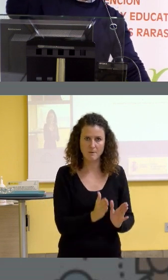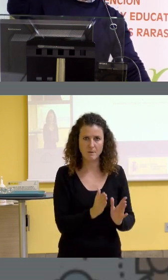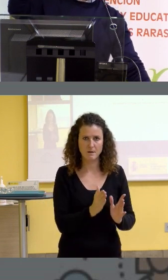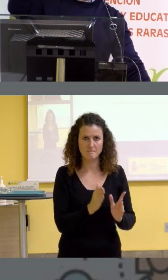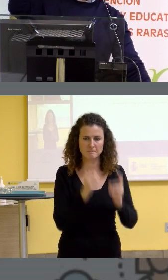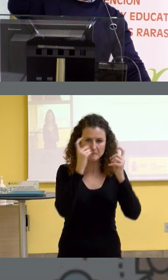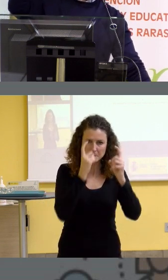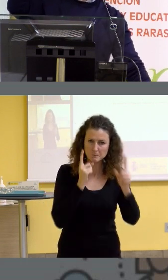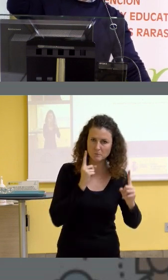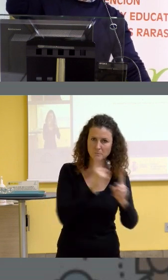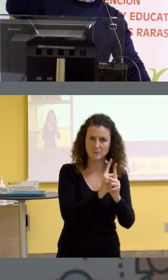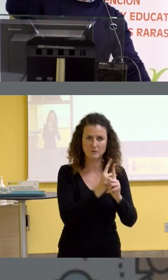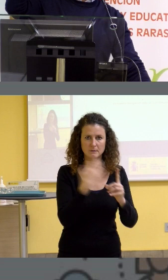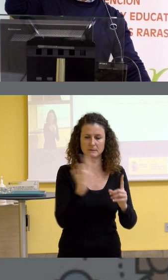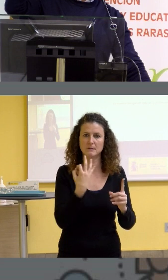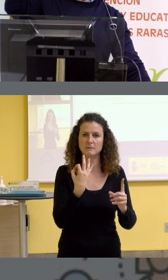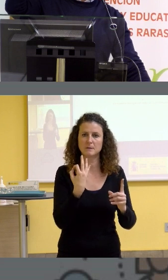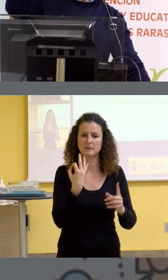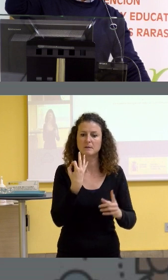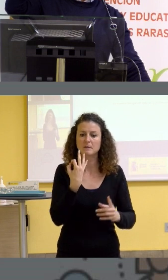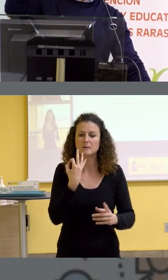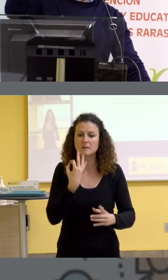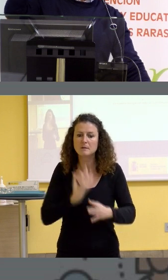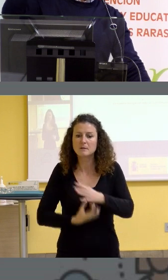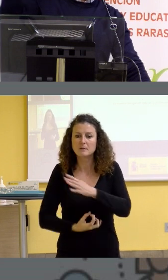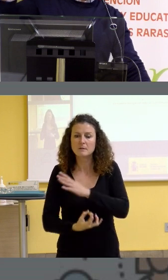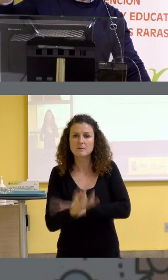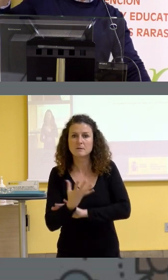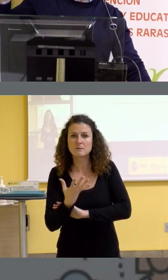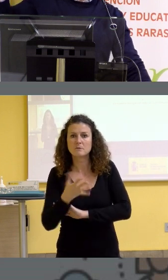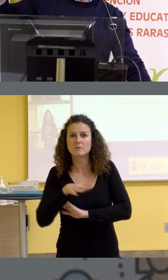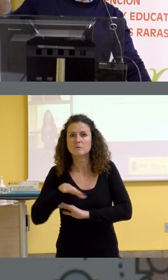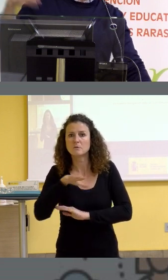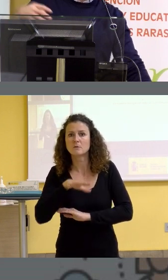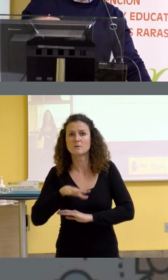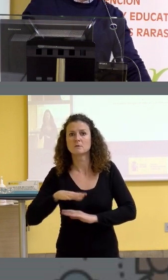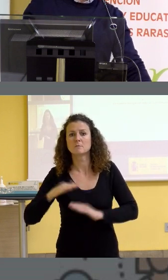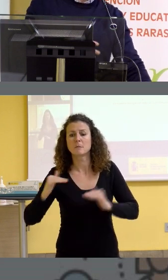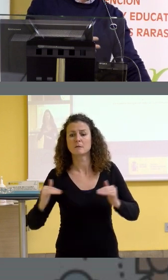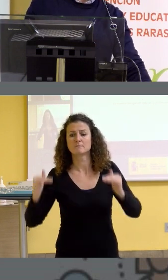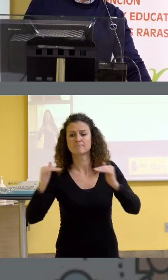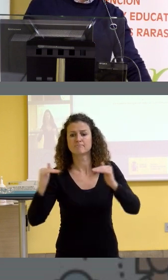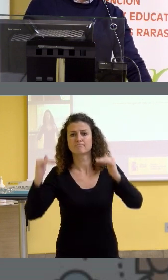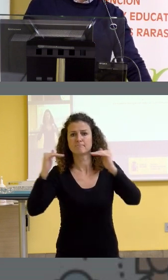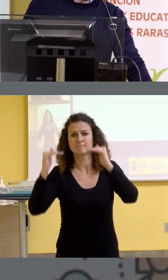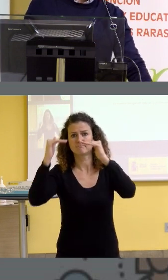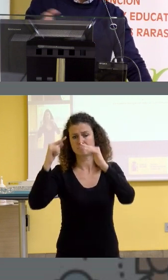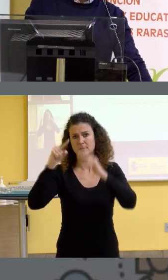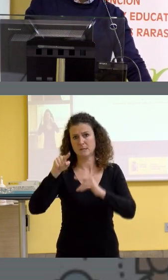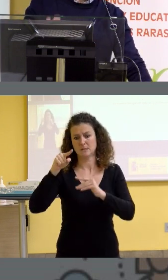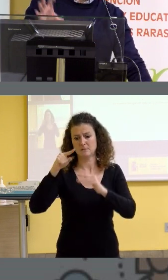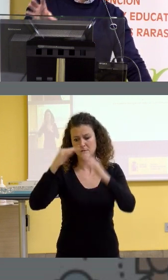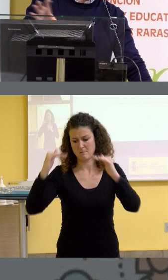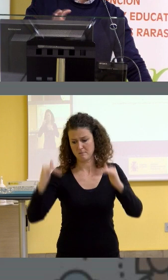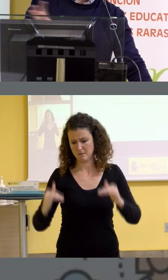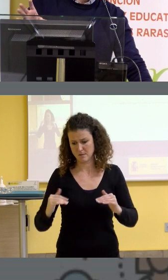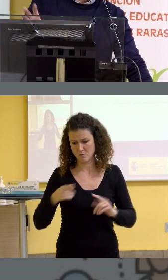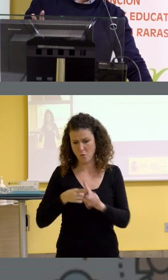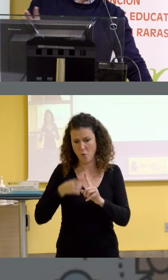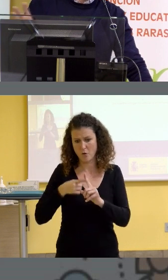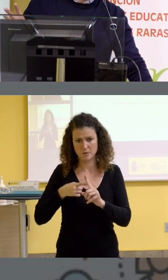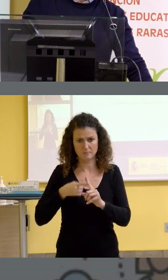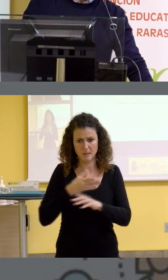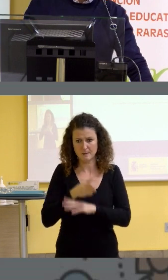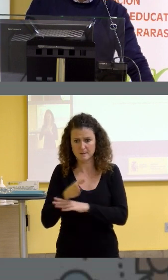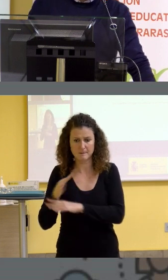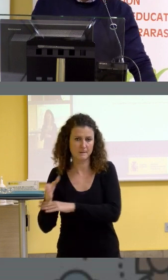que nacer de muy arriba hacia quienes las aplican, no hacia quienes las usan, porque en estos contextos